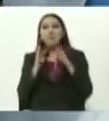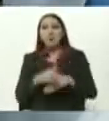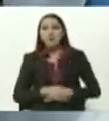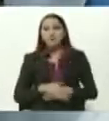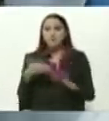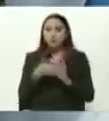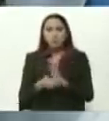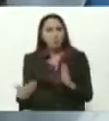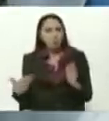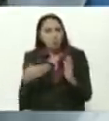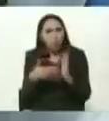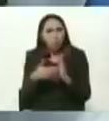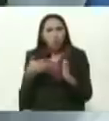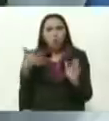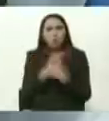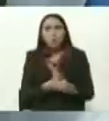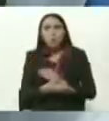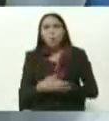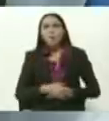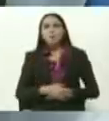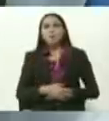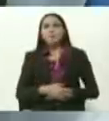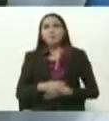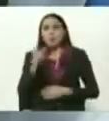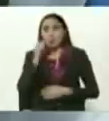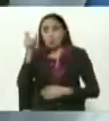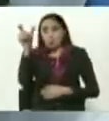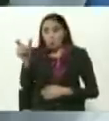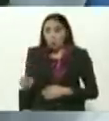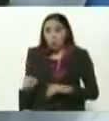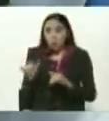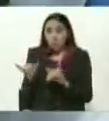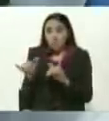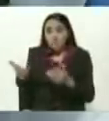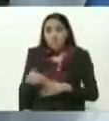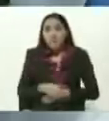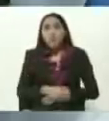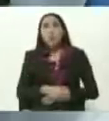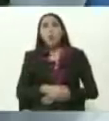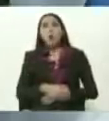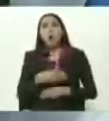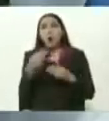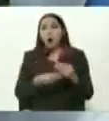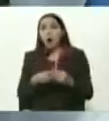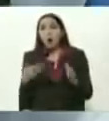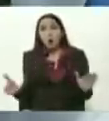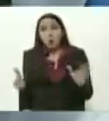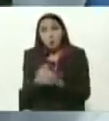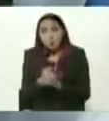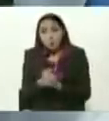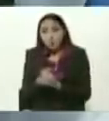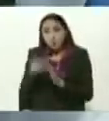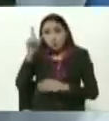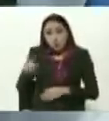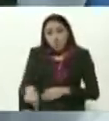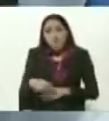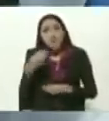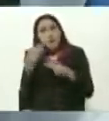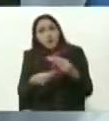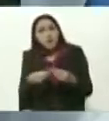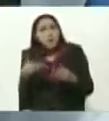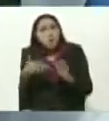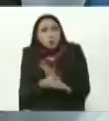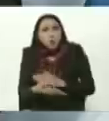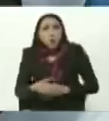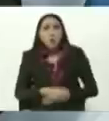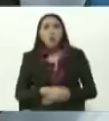delito incluso el autor material, Javier Rojas Colet, y su cómplice, Arnaldo Medrano, estando